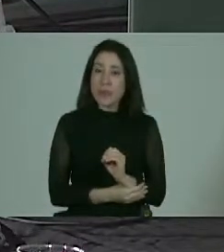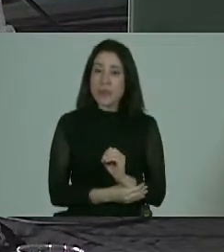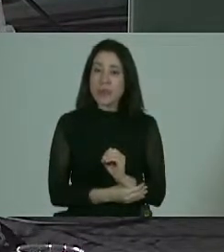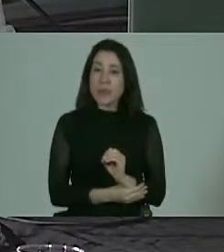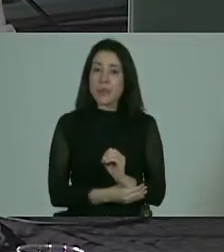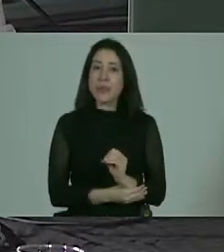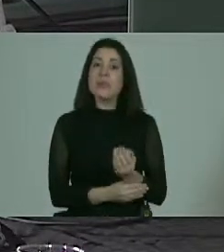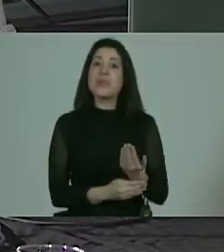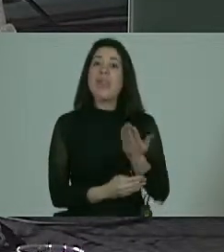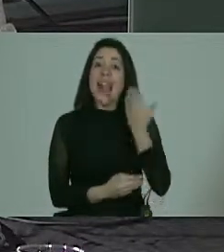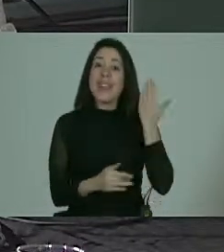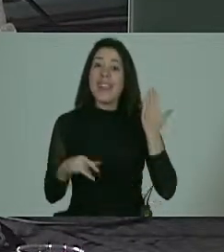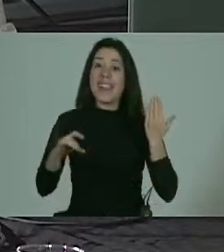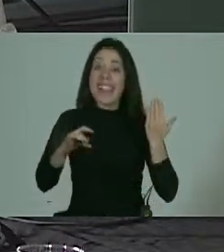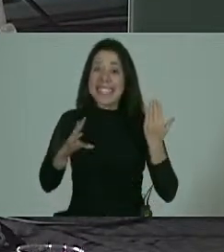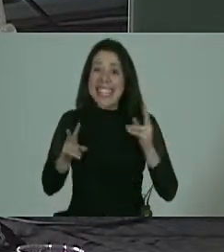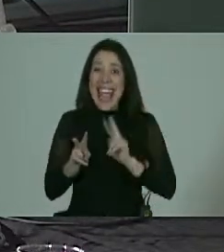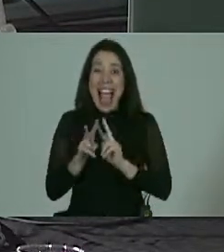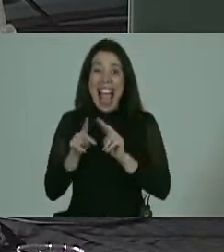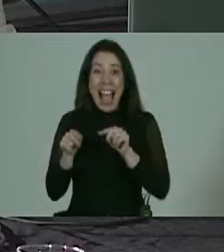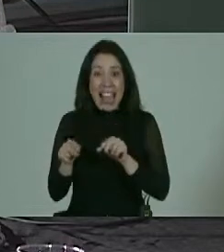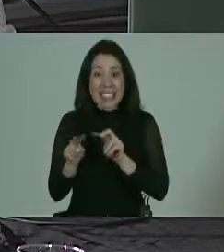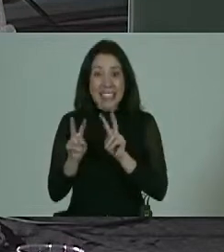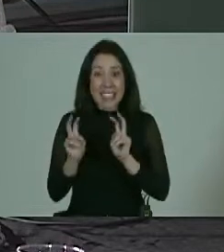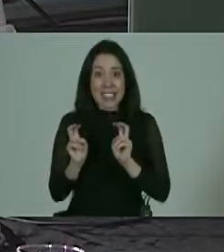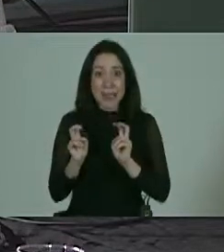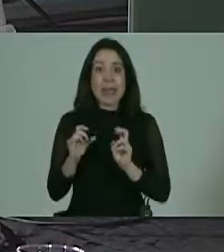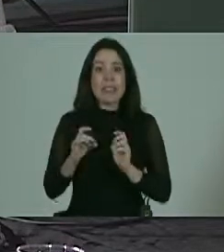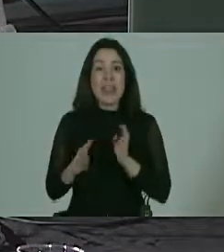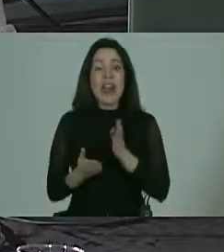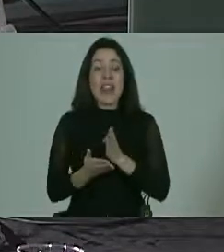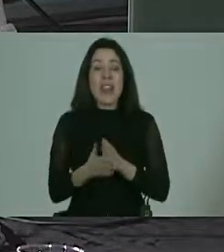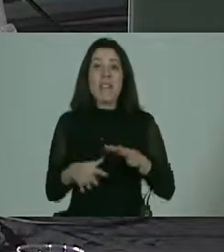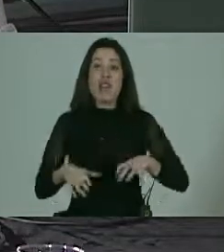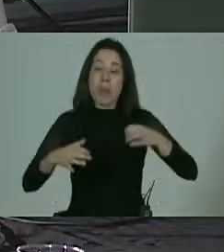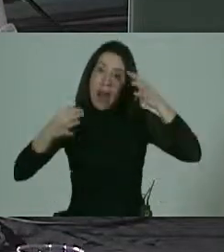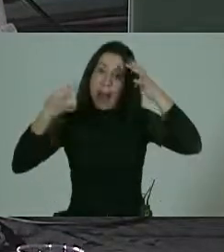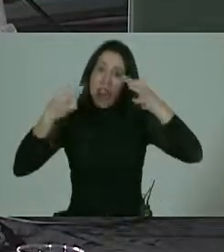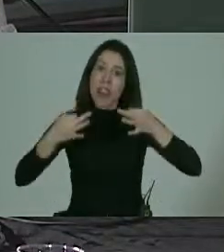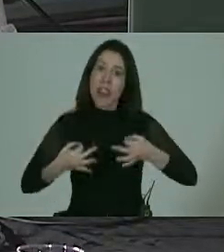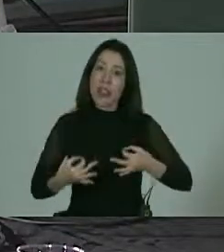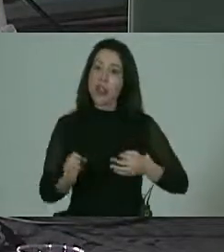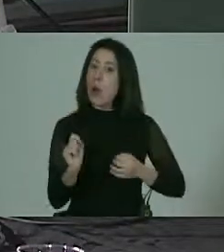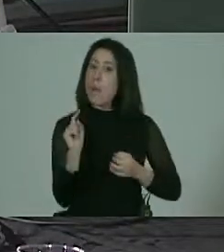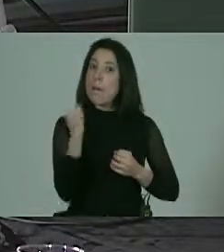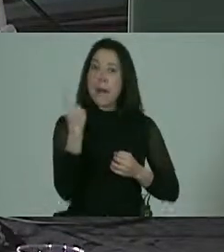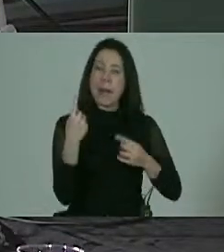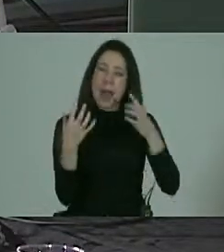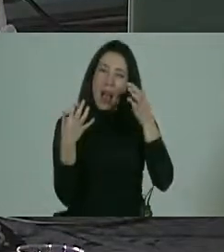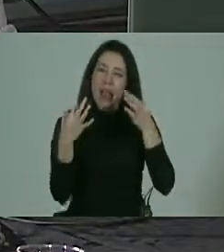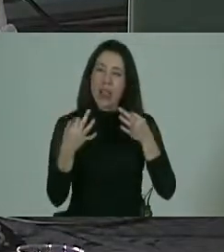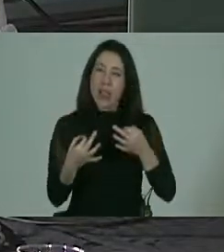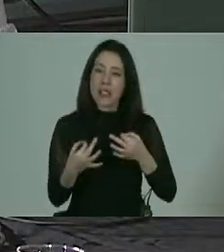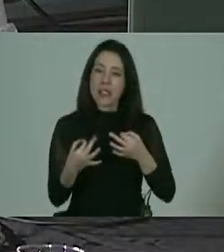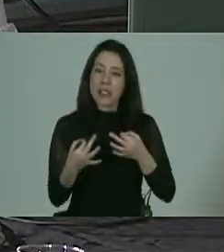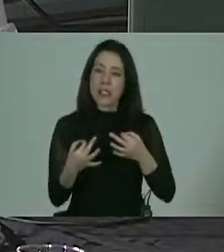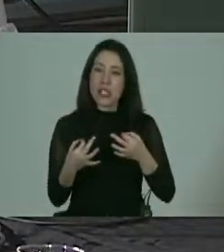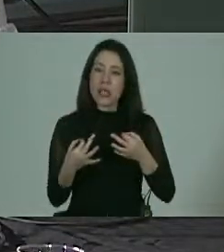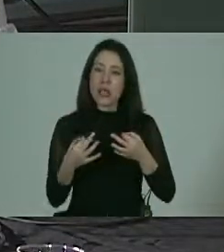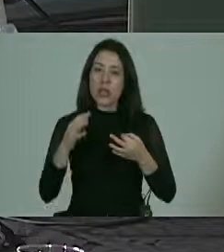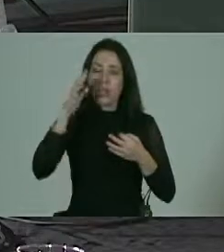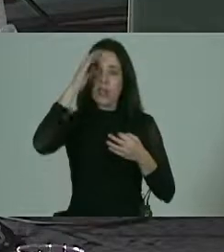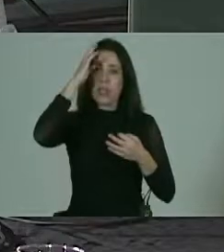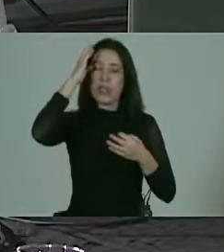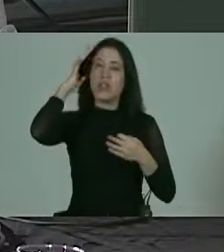antes de que chile haga esto tiene que tiene que tomar una decisión y la primera decisión como dije antes decir bien